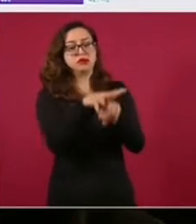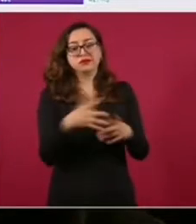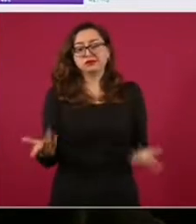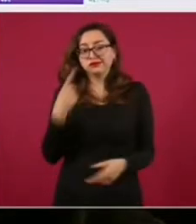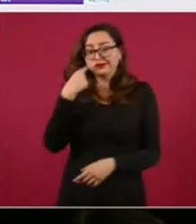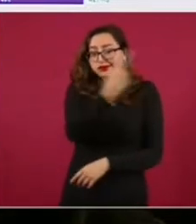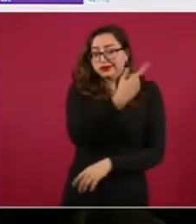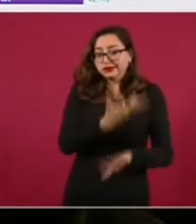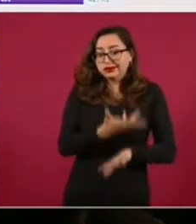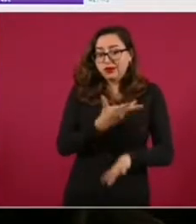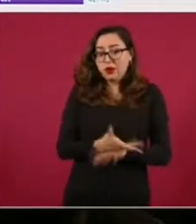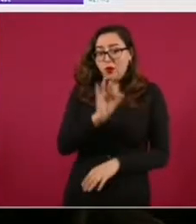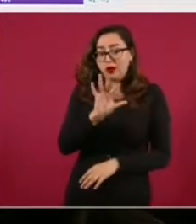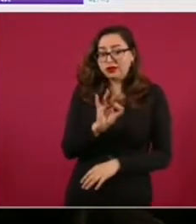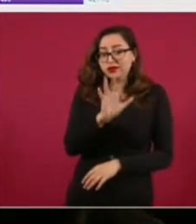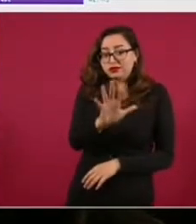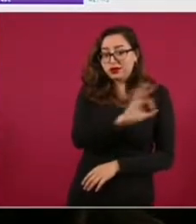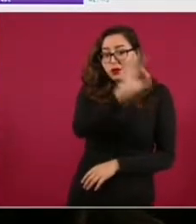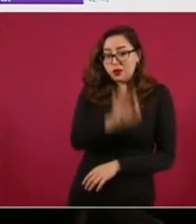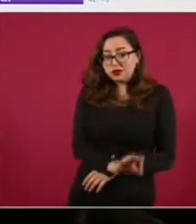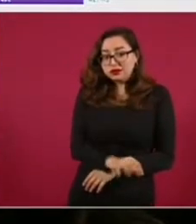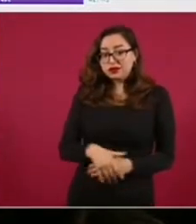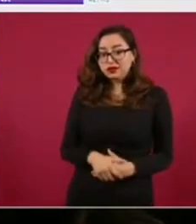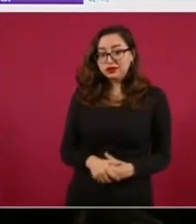45. Vámonos.